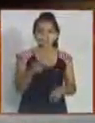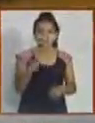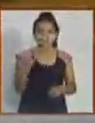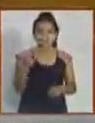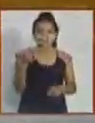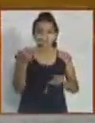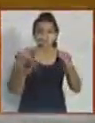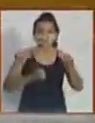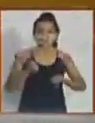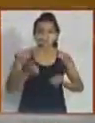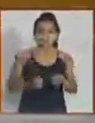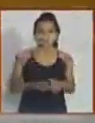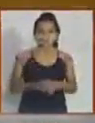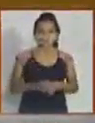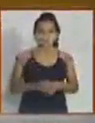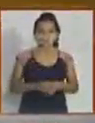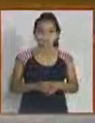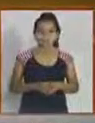vehículo.